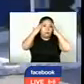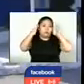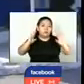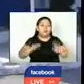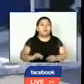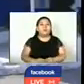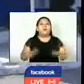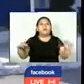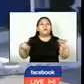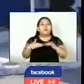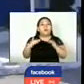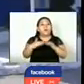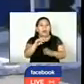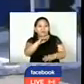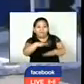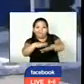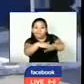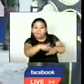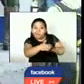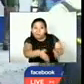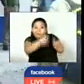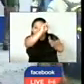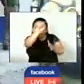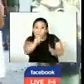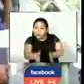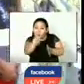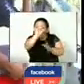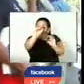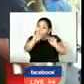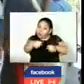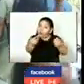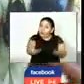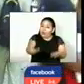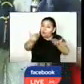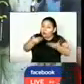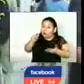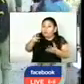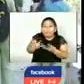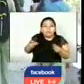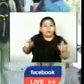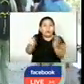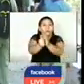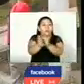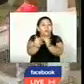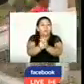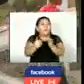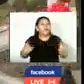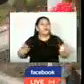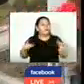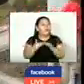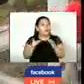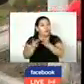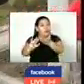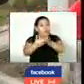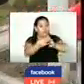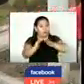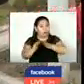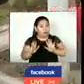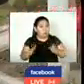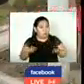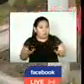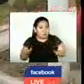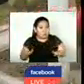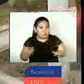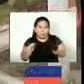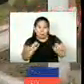Además hicieron el llamado a otras instituciones para que intervengan en esta problemática que también afecta a la comunidad pues no